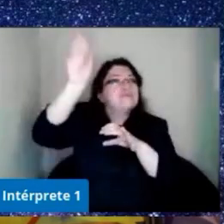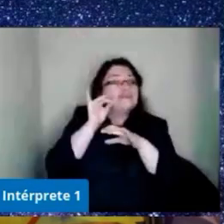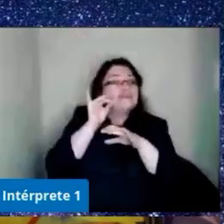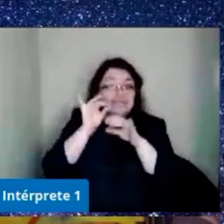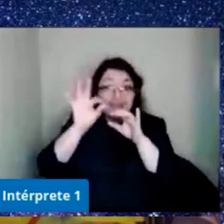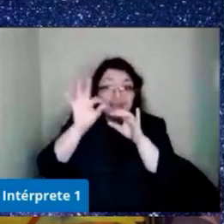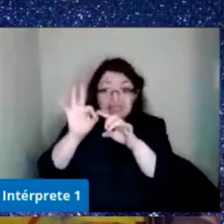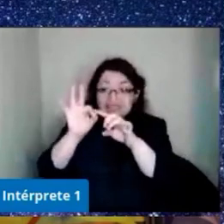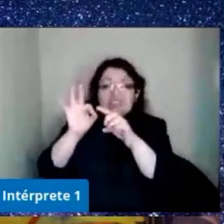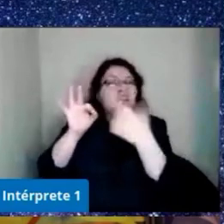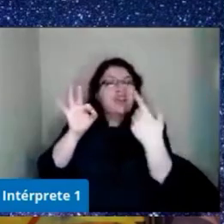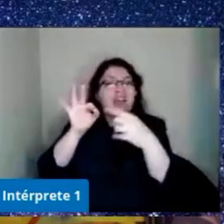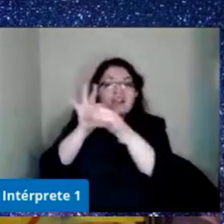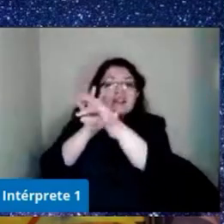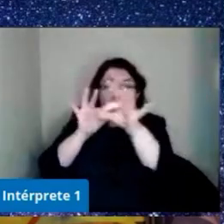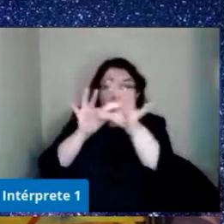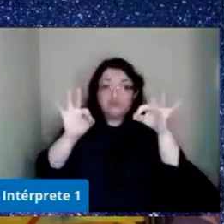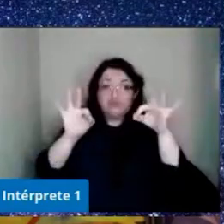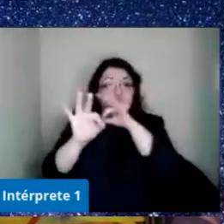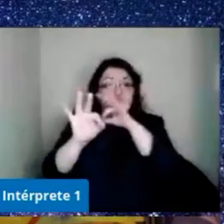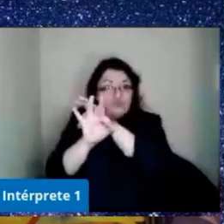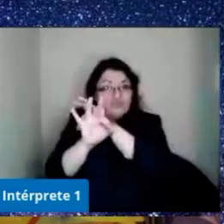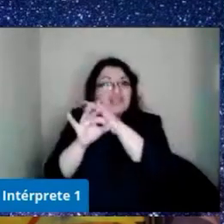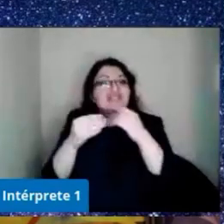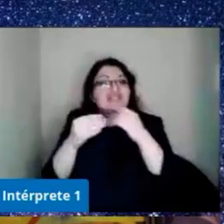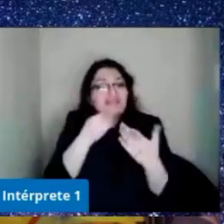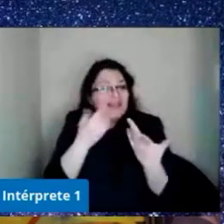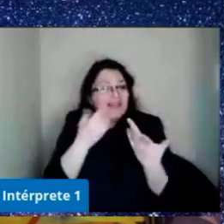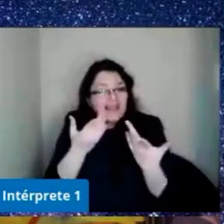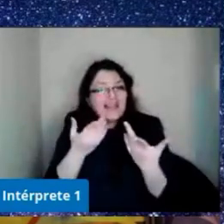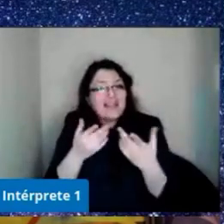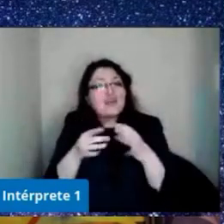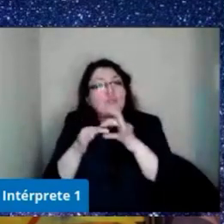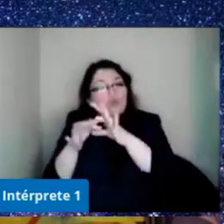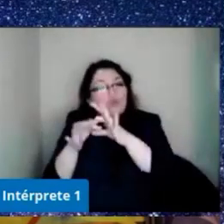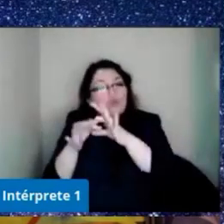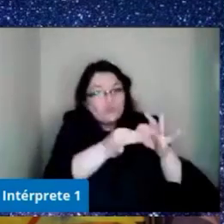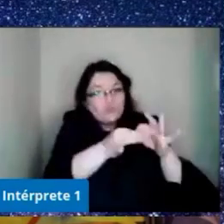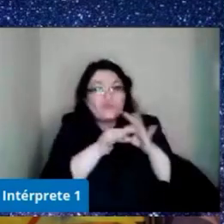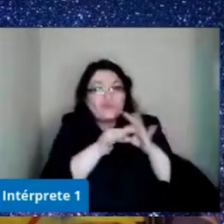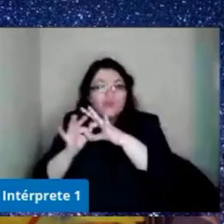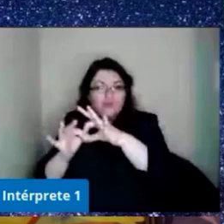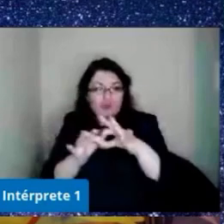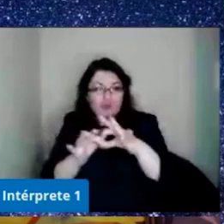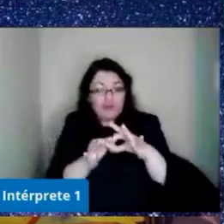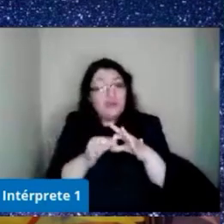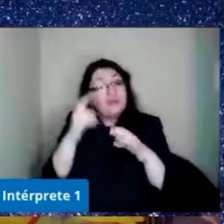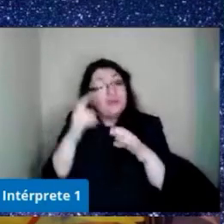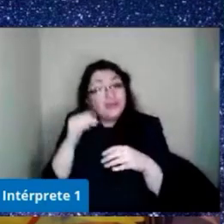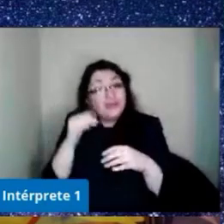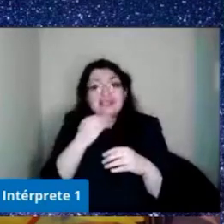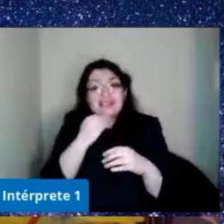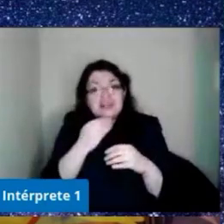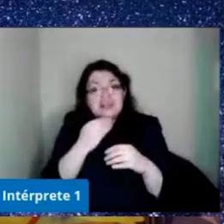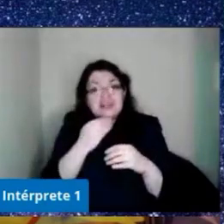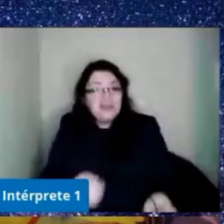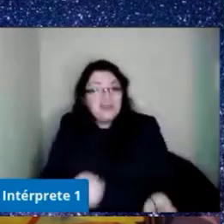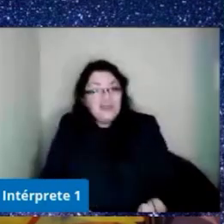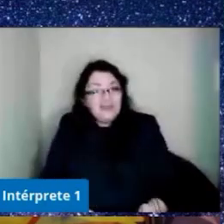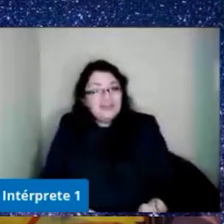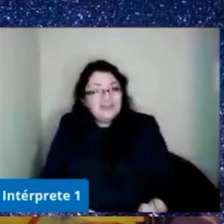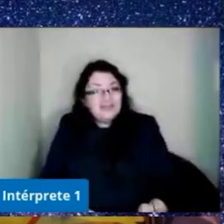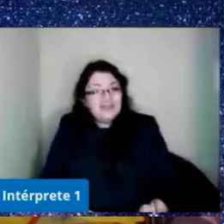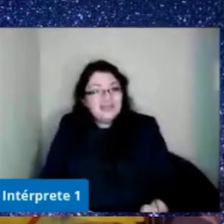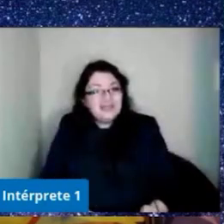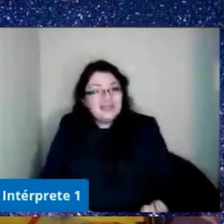ser algo que también inspira la unión, está todo rodeado, pero también es bastante típico de los logos